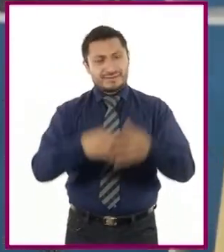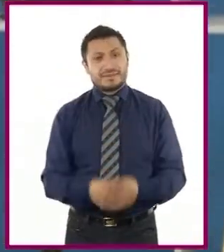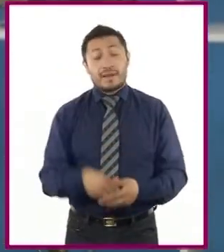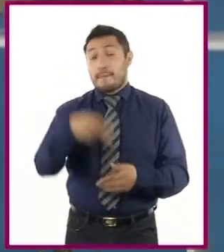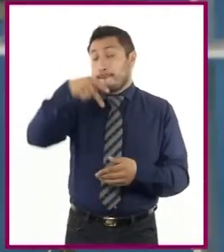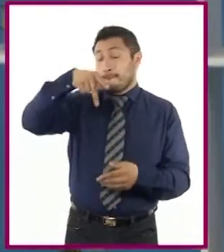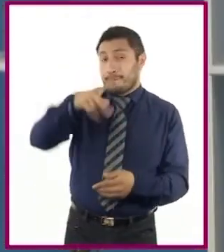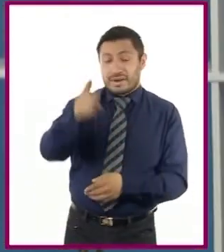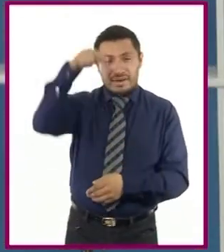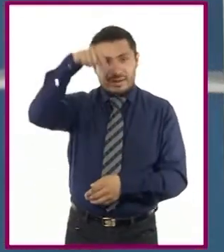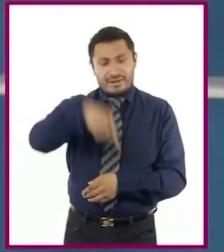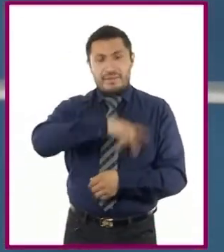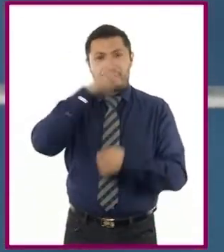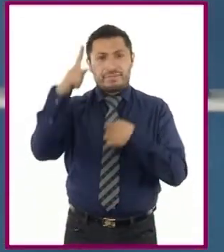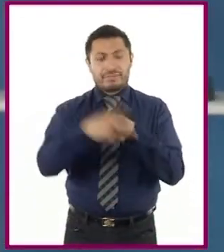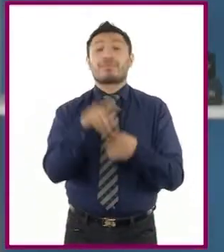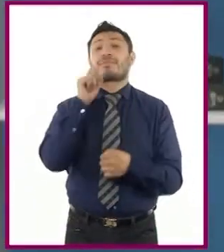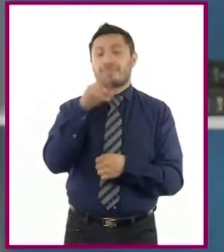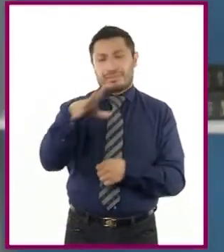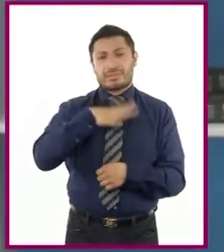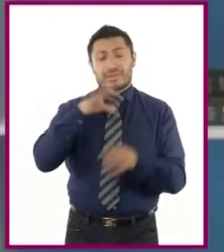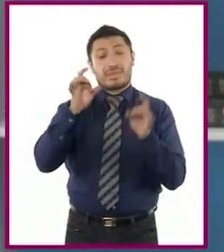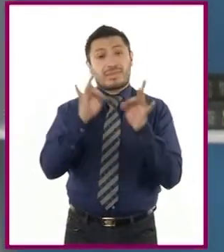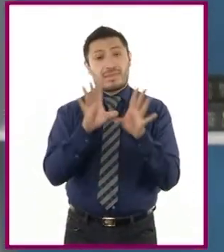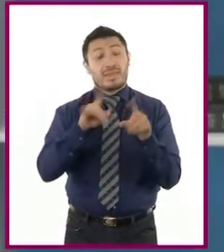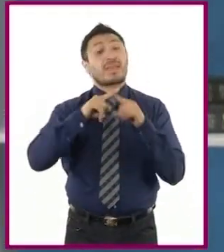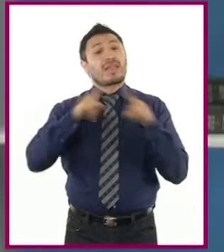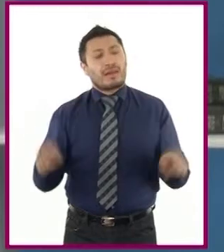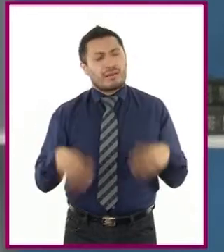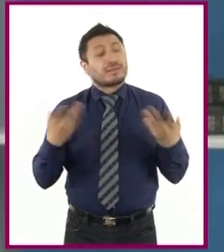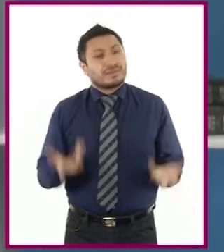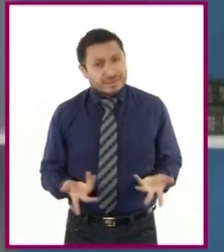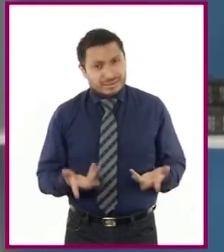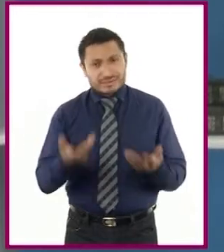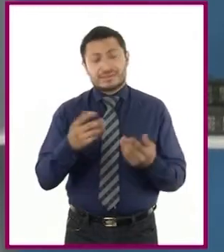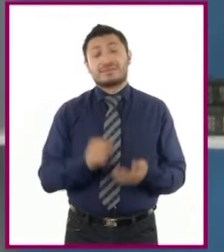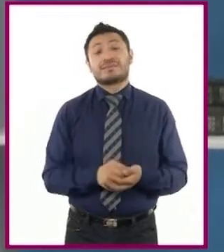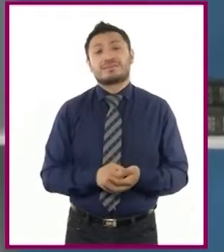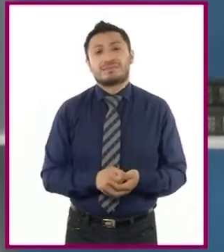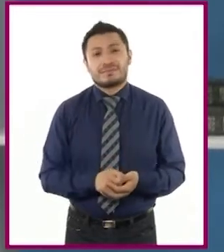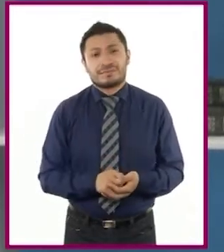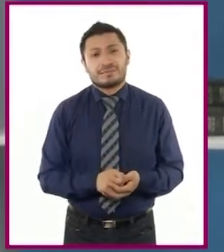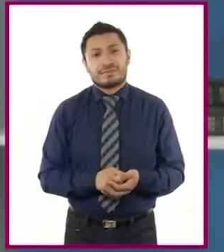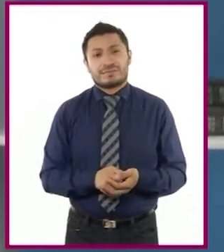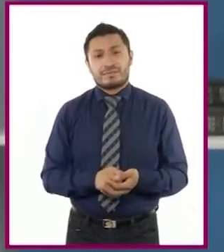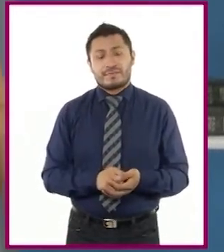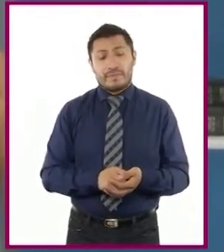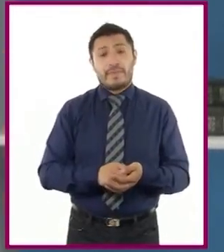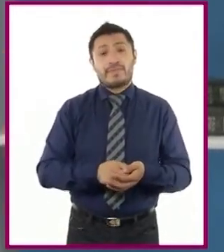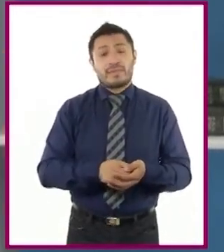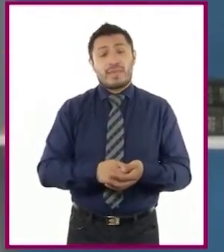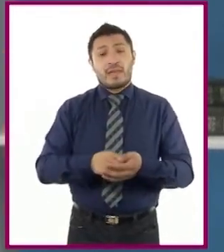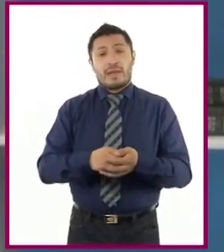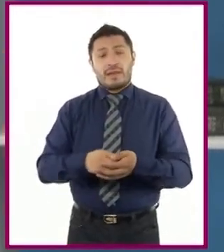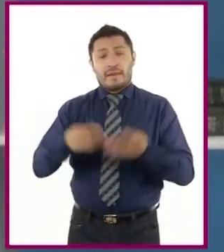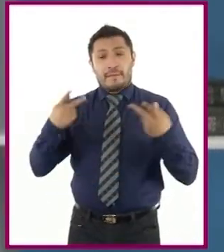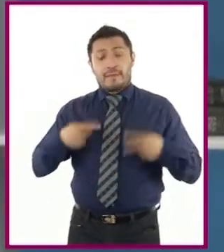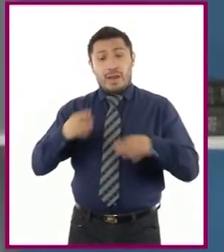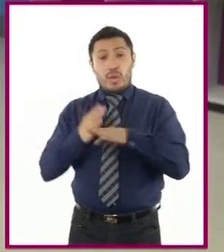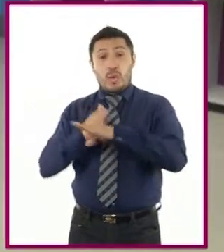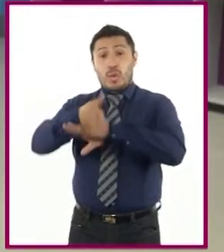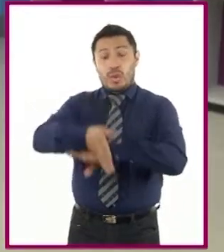Pero en nuestro país también ocurre otro fenómeno, y es el relacionado con el paso de migrantes. ¿Verdad,